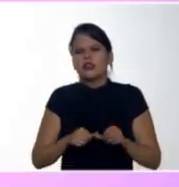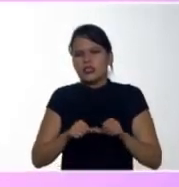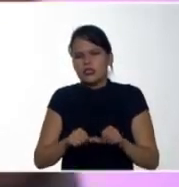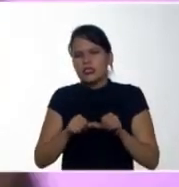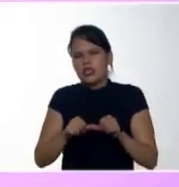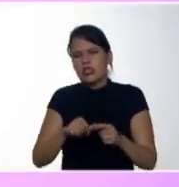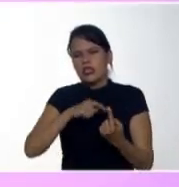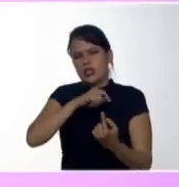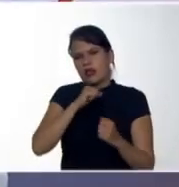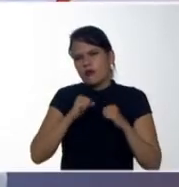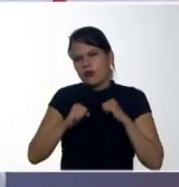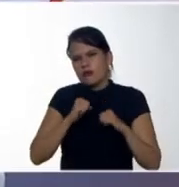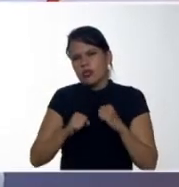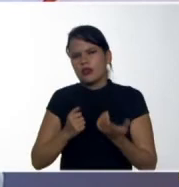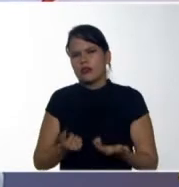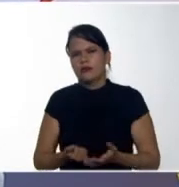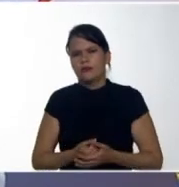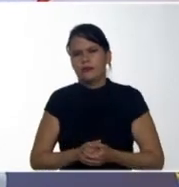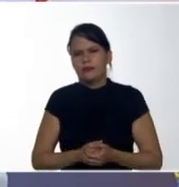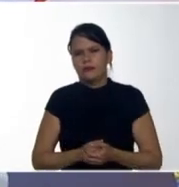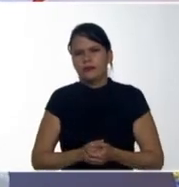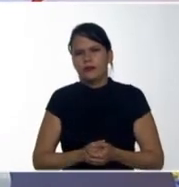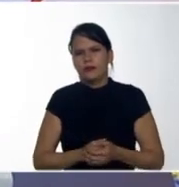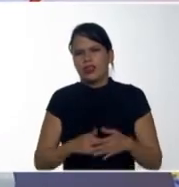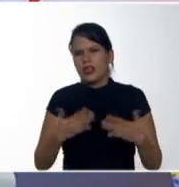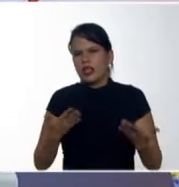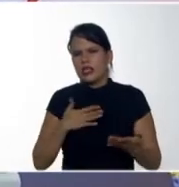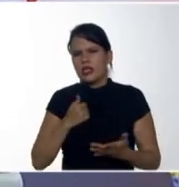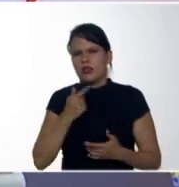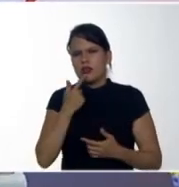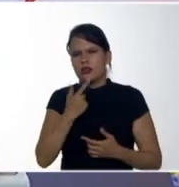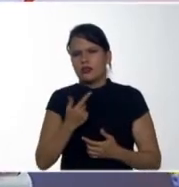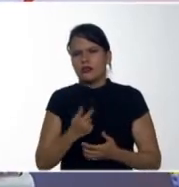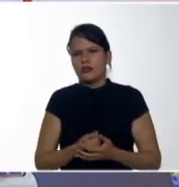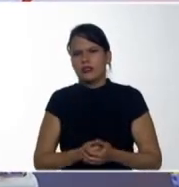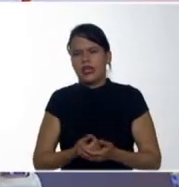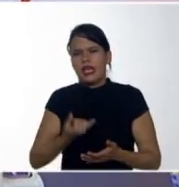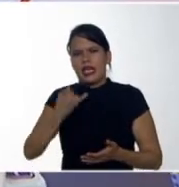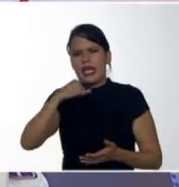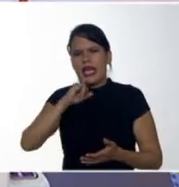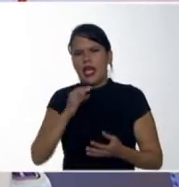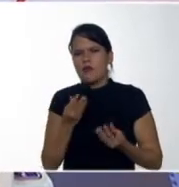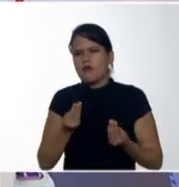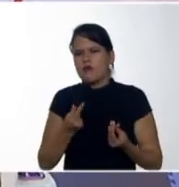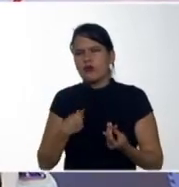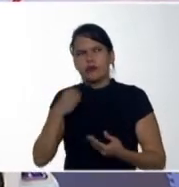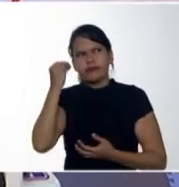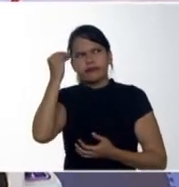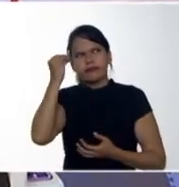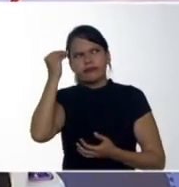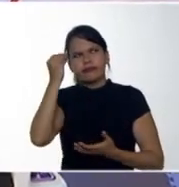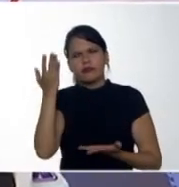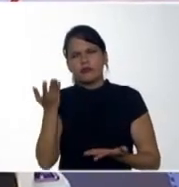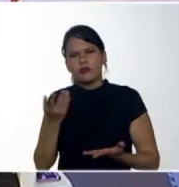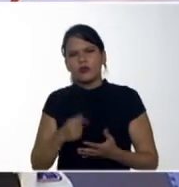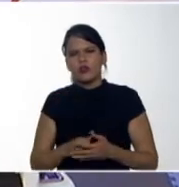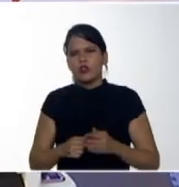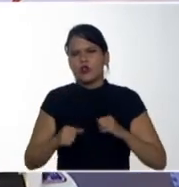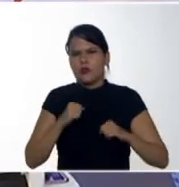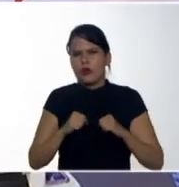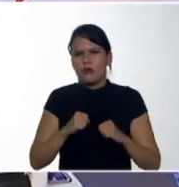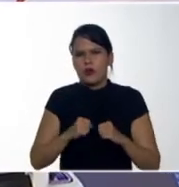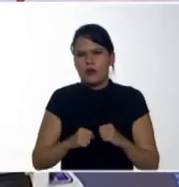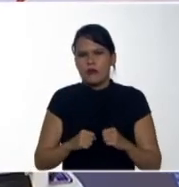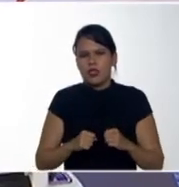mantenerse en movimiento. ¿Qué les quiero decir con esto? Que existen muchas teorías y muchas hipótesis sobre el